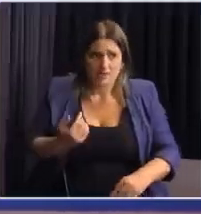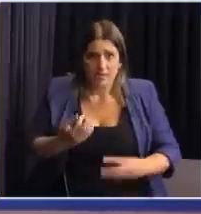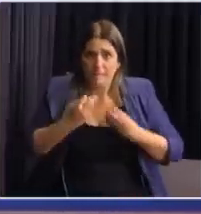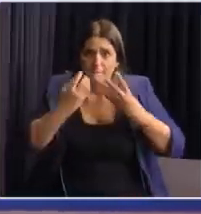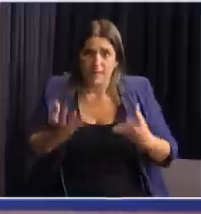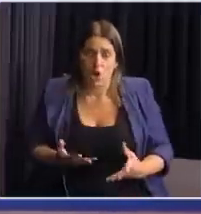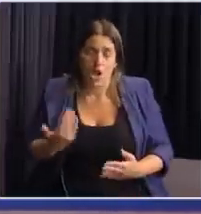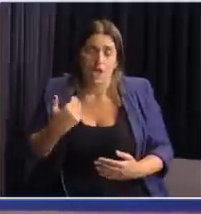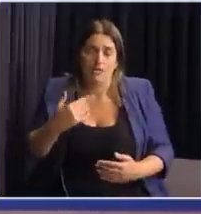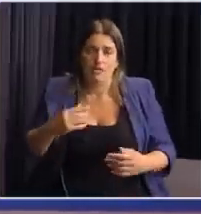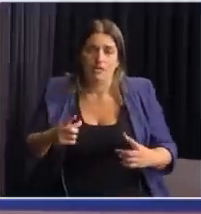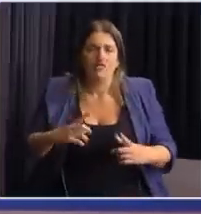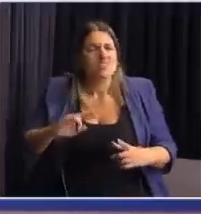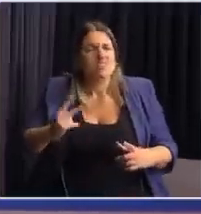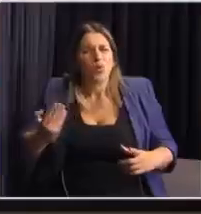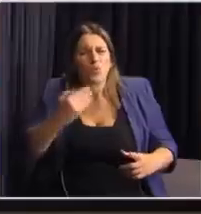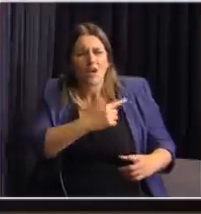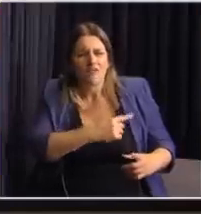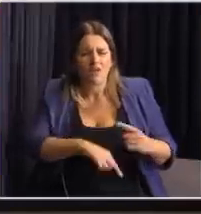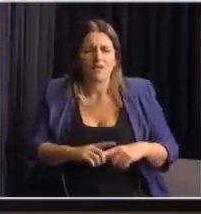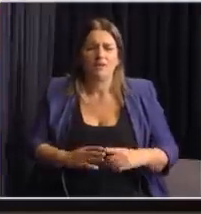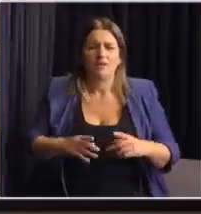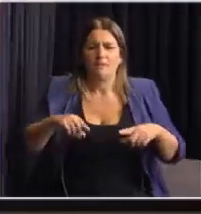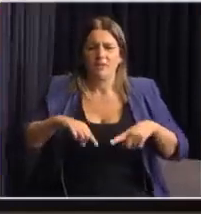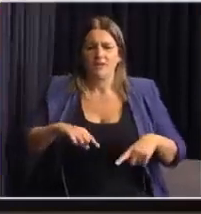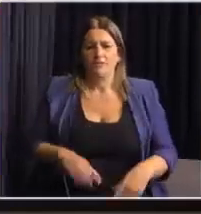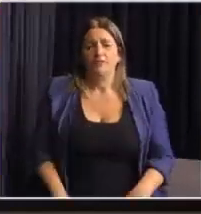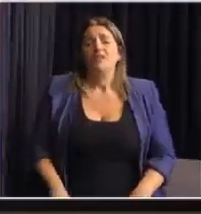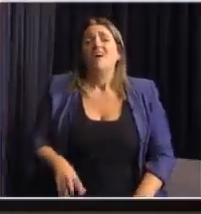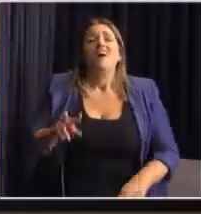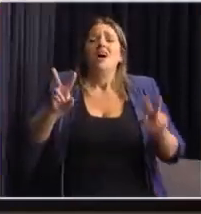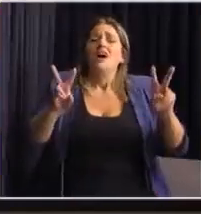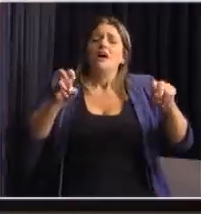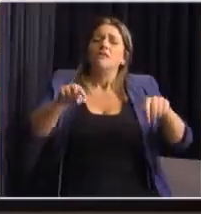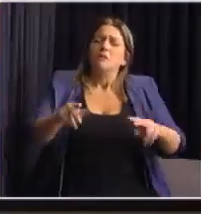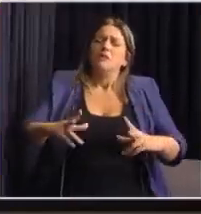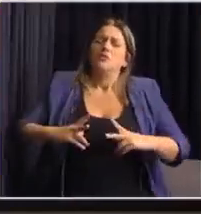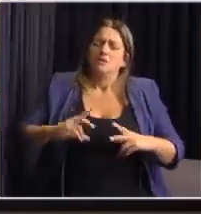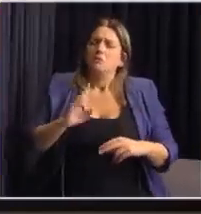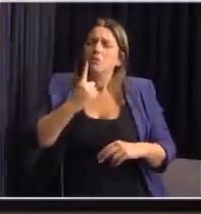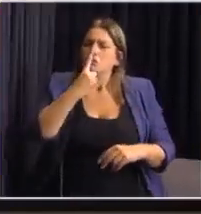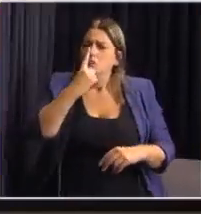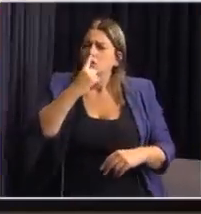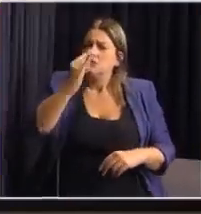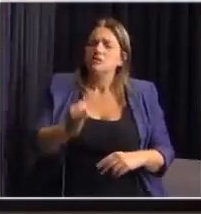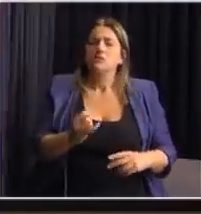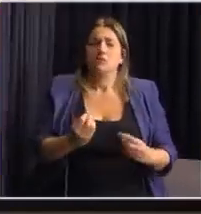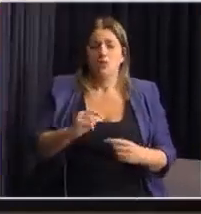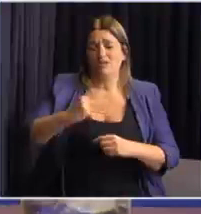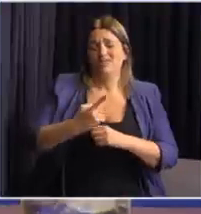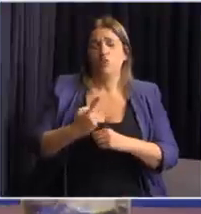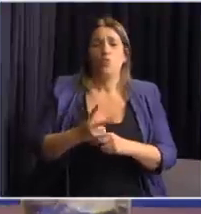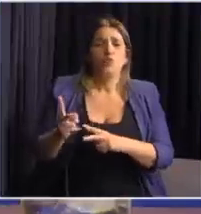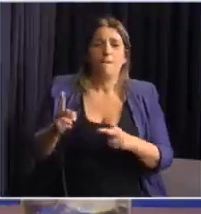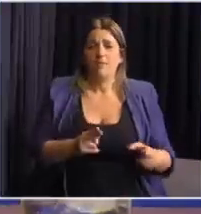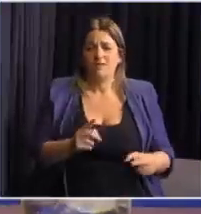mejor de lo pensado. La segunda parte, ministro. Sí. No, un tema interesante que tú planteabas ahí. La segunda parte,